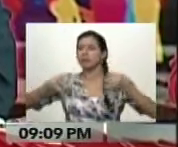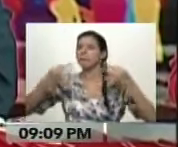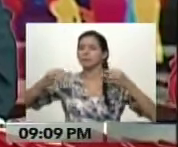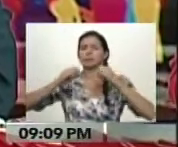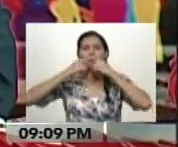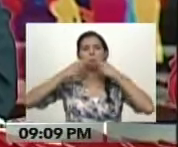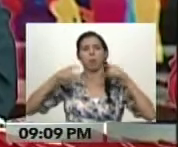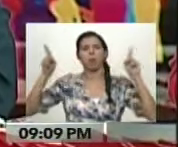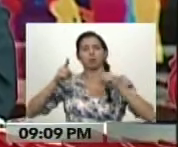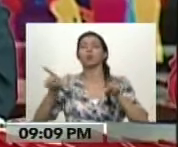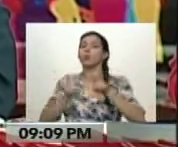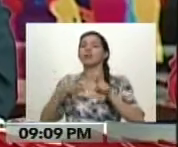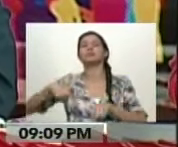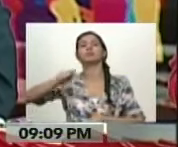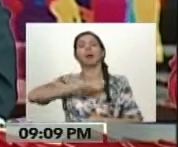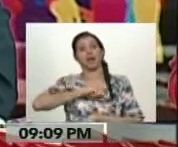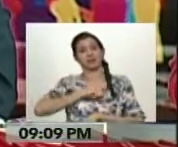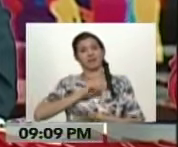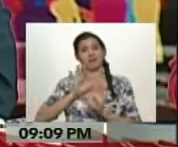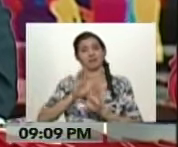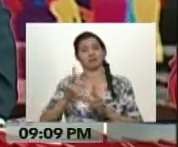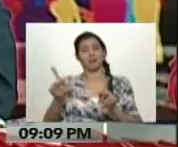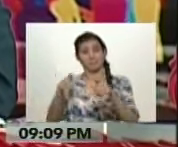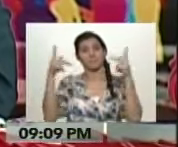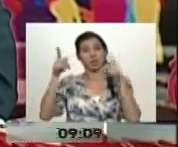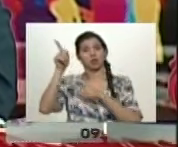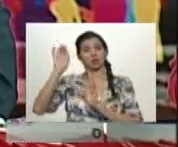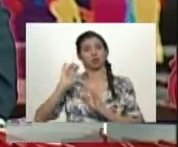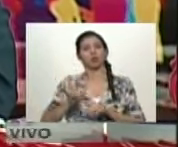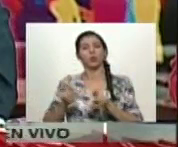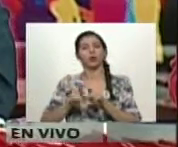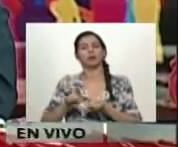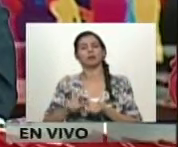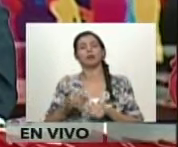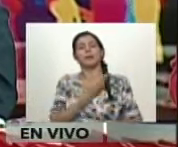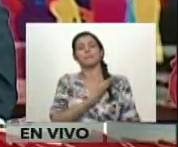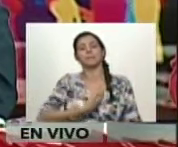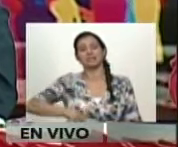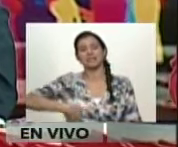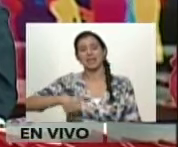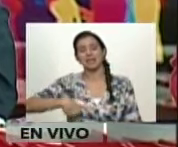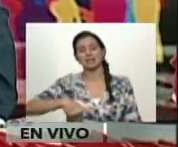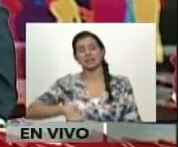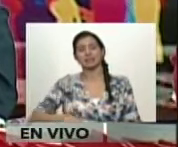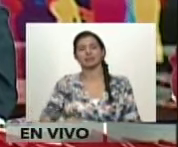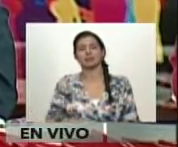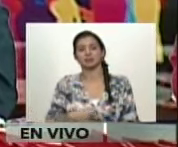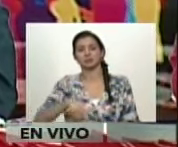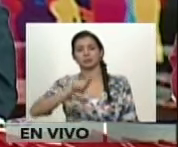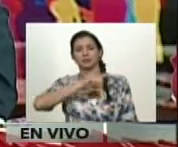¿no? En España Rajoy, el expresidente Rajoy,